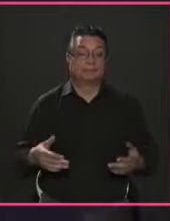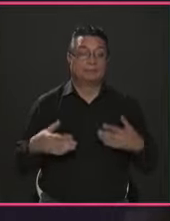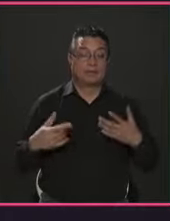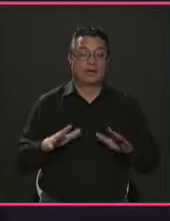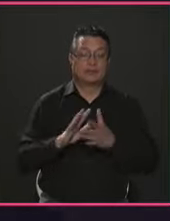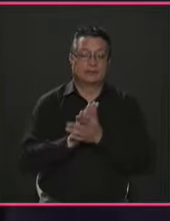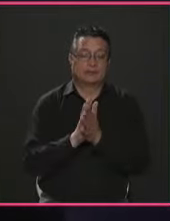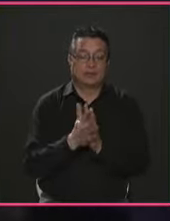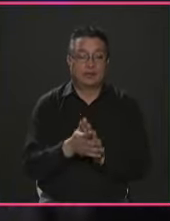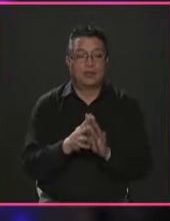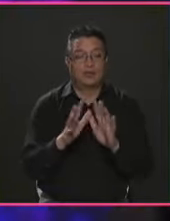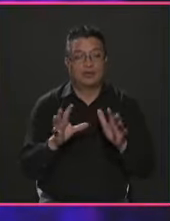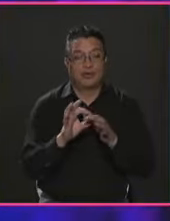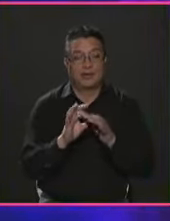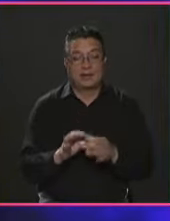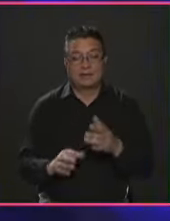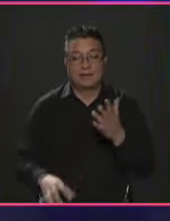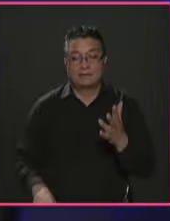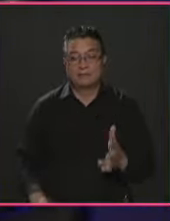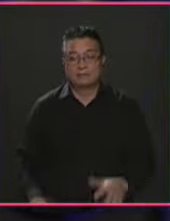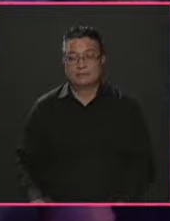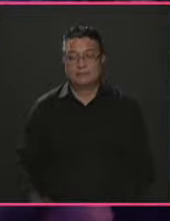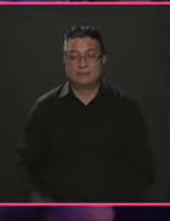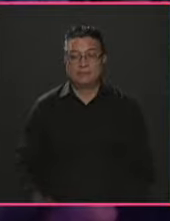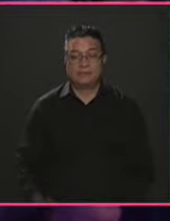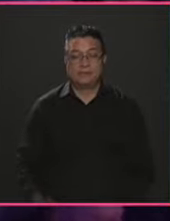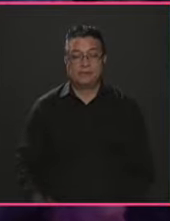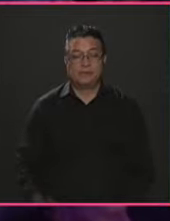es todo por mi parte Muchas gracias por su